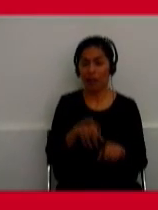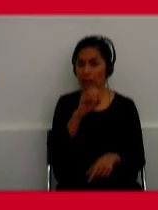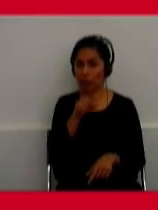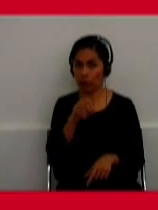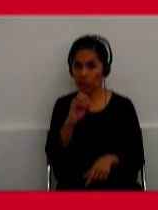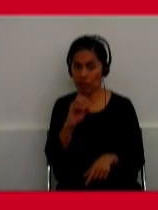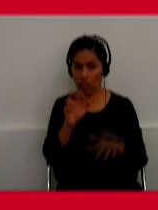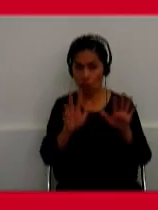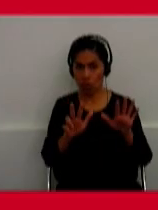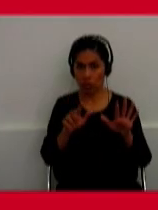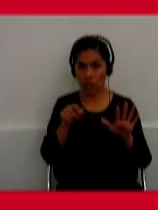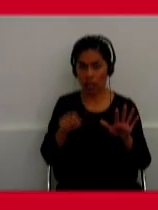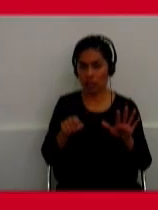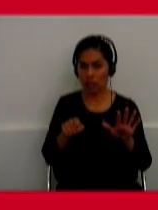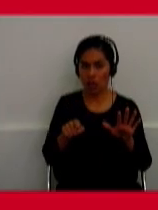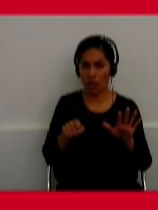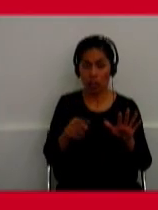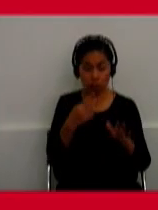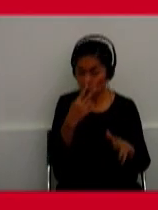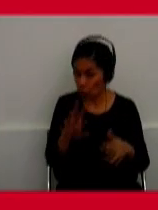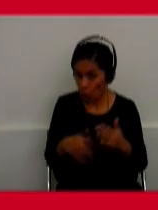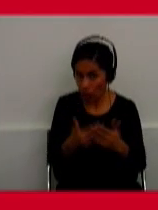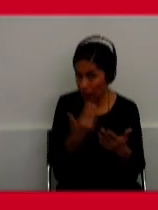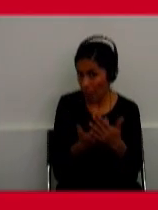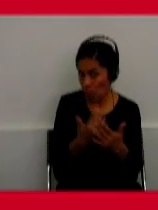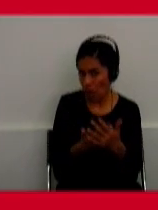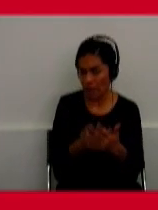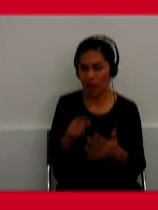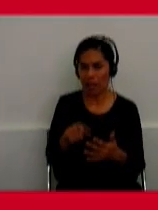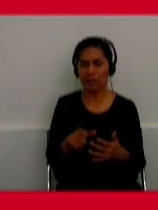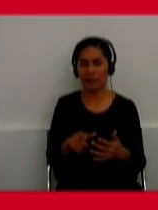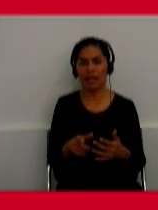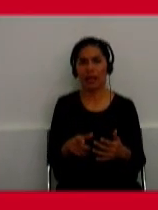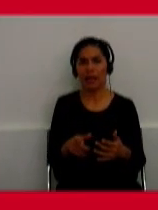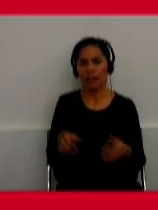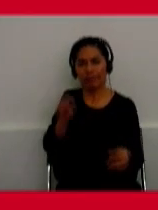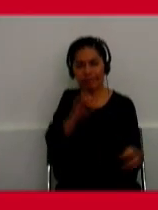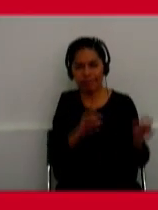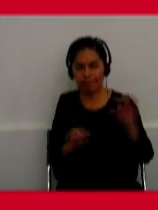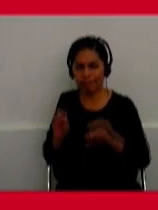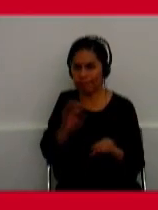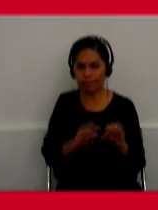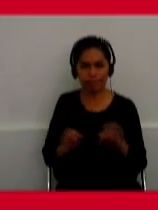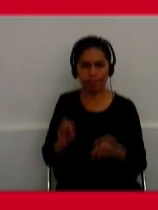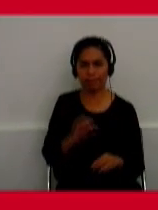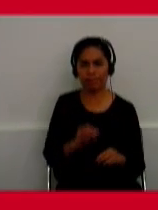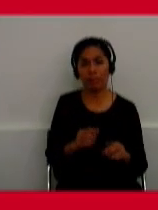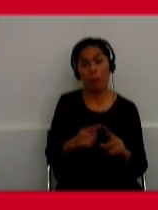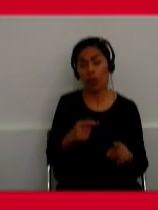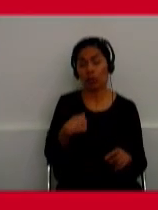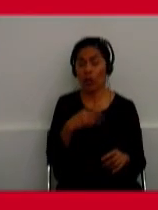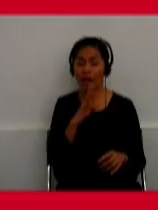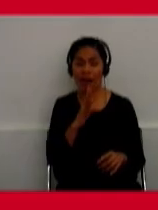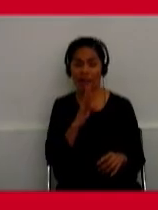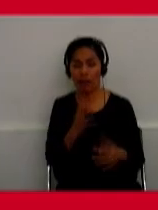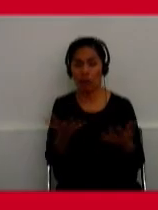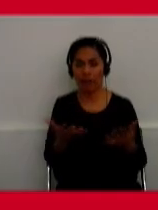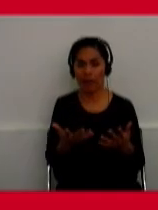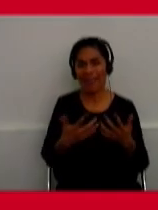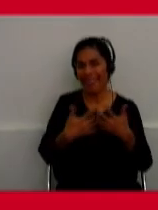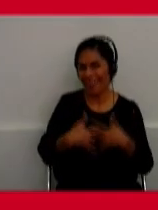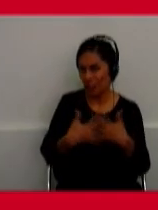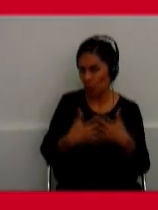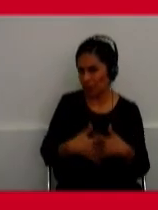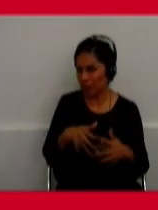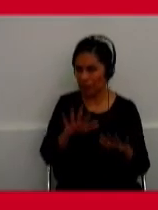son ensayos a nivel laboratorio. Siempre tenemos que hablar de escala industrial. Siempre nos ha ocurrido que a nivel industrial tenemos que ver algunos